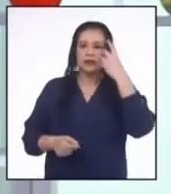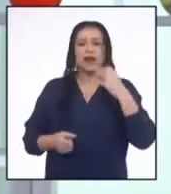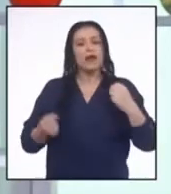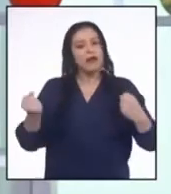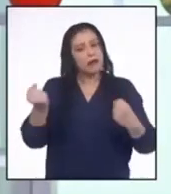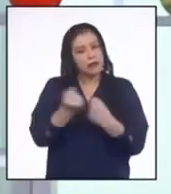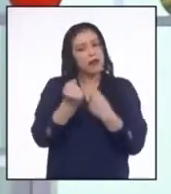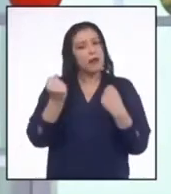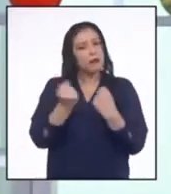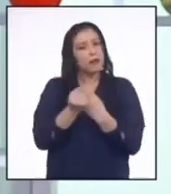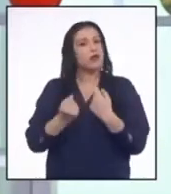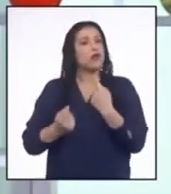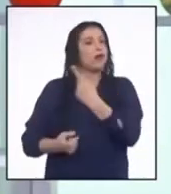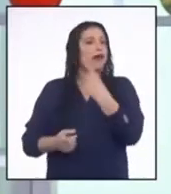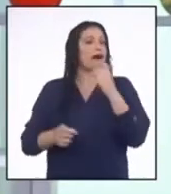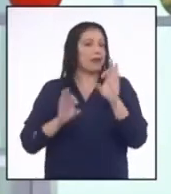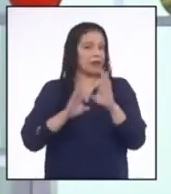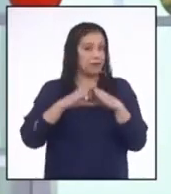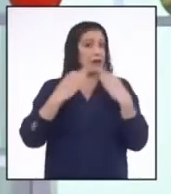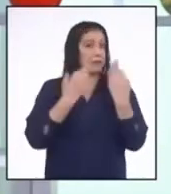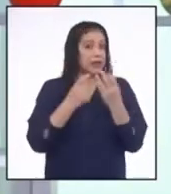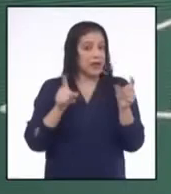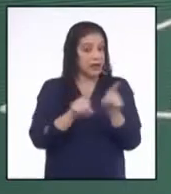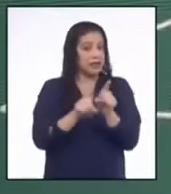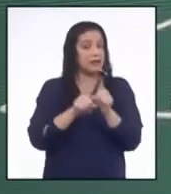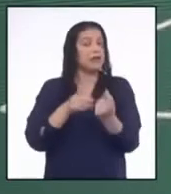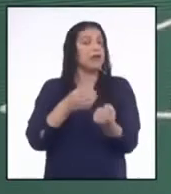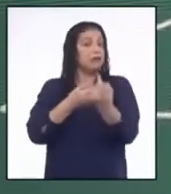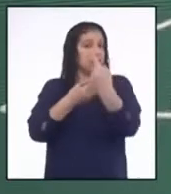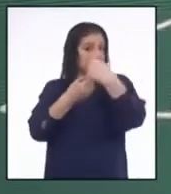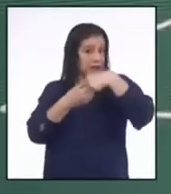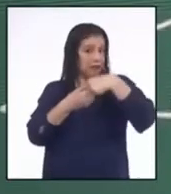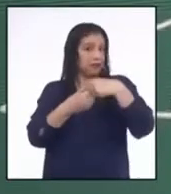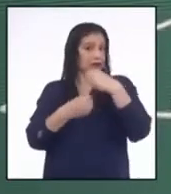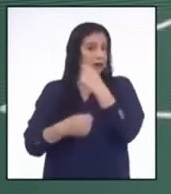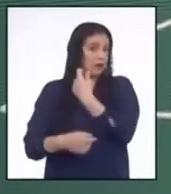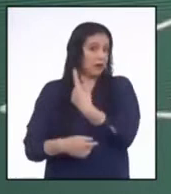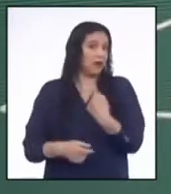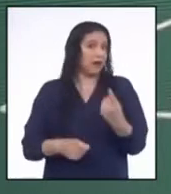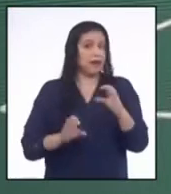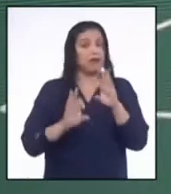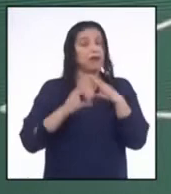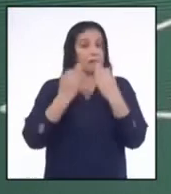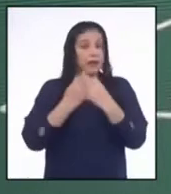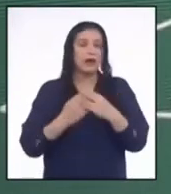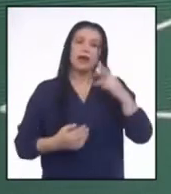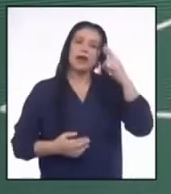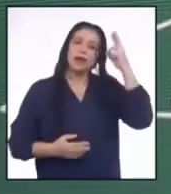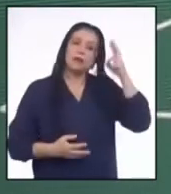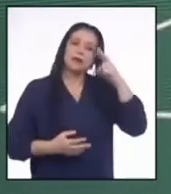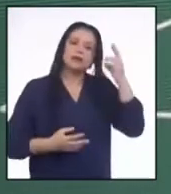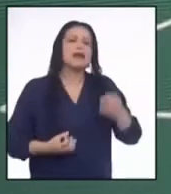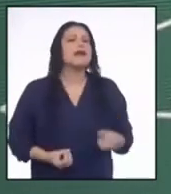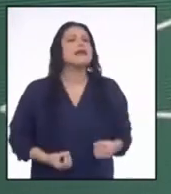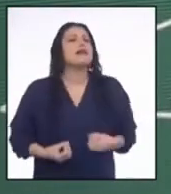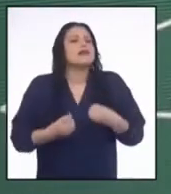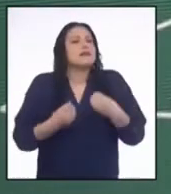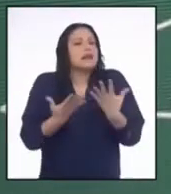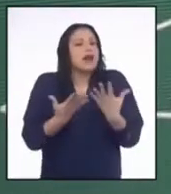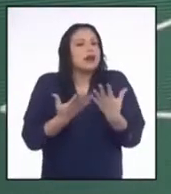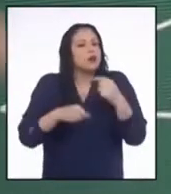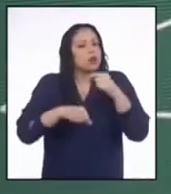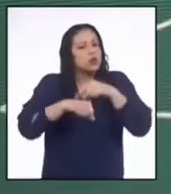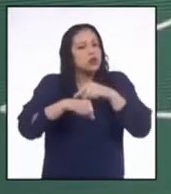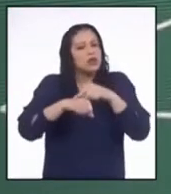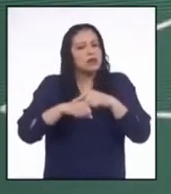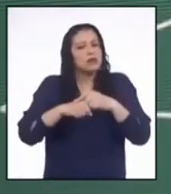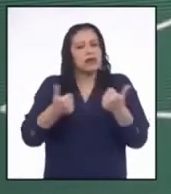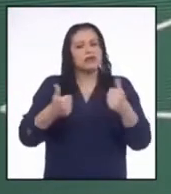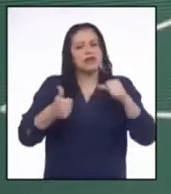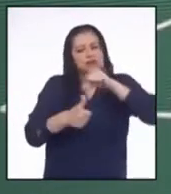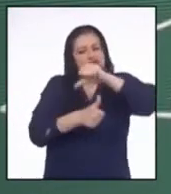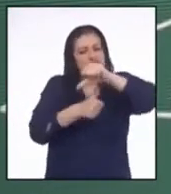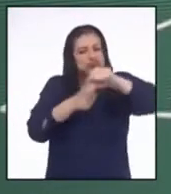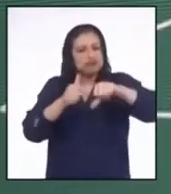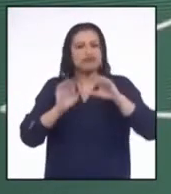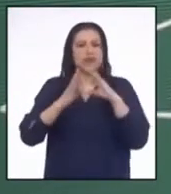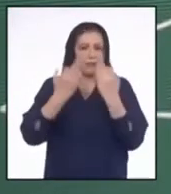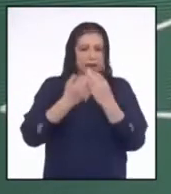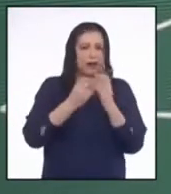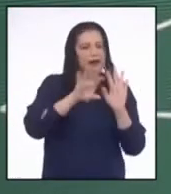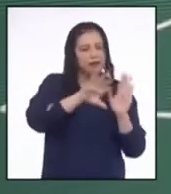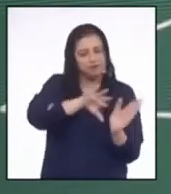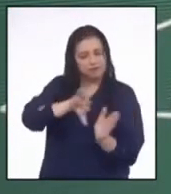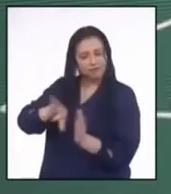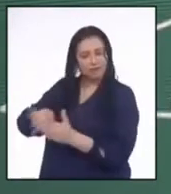cooperación entre familias y también al interior de ellas. Por eso es importante destinar un tiempo a la convivencia familiar. Bueno, volviendo